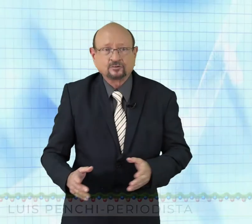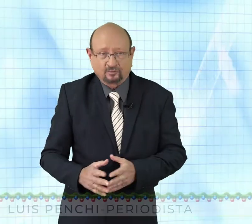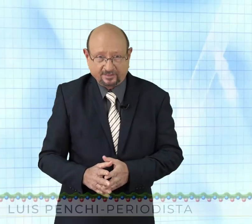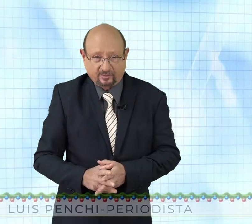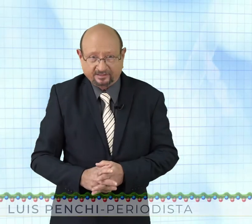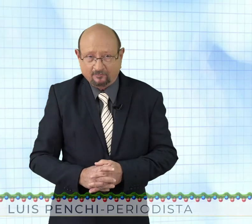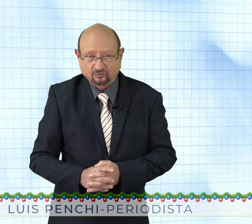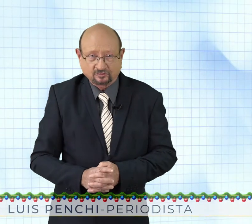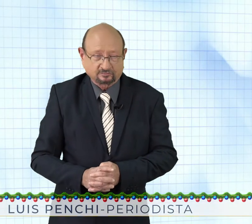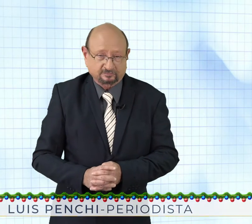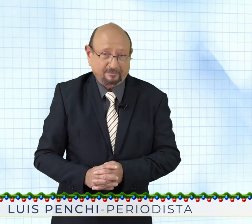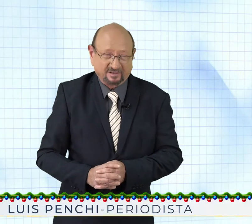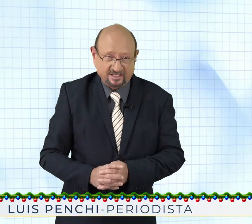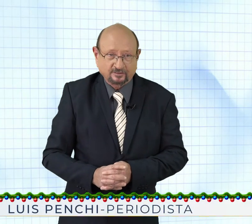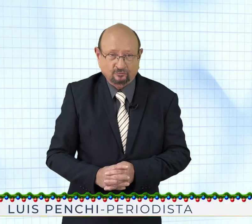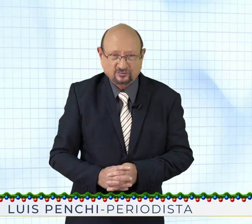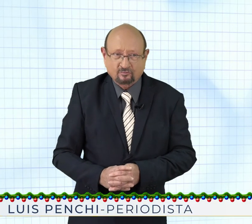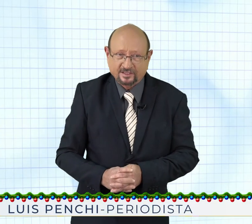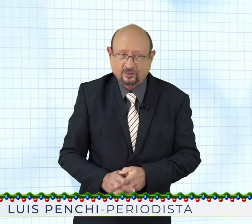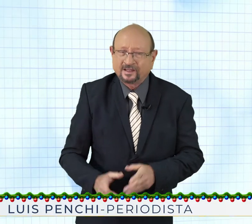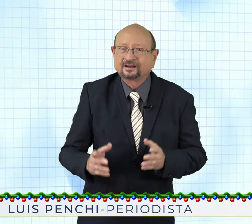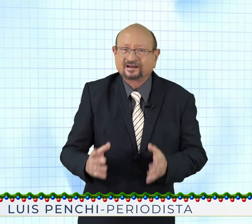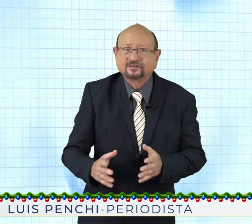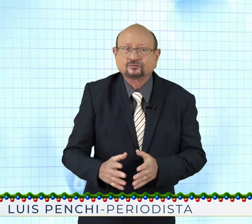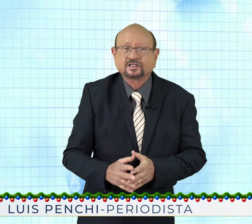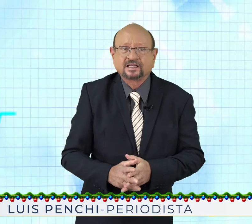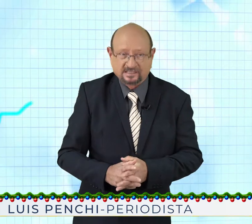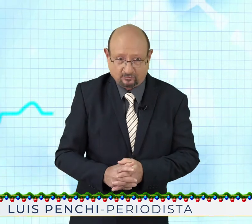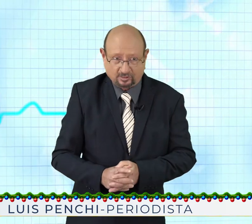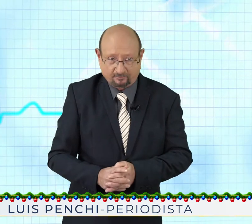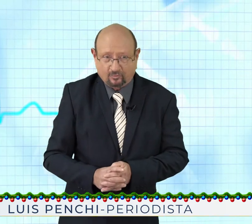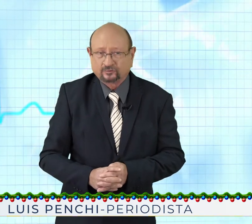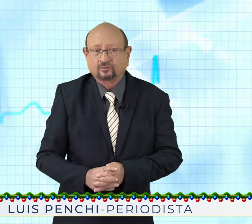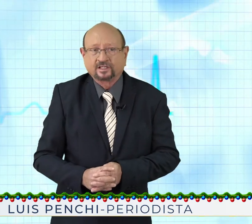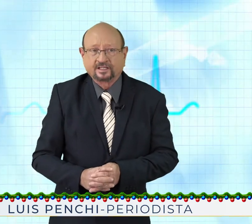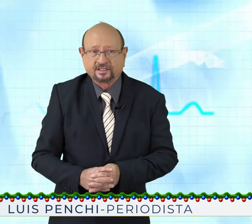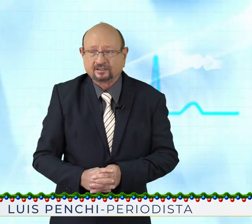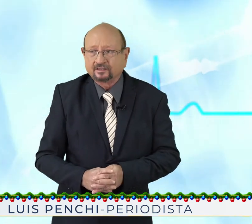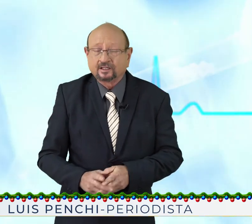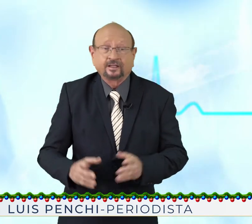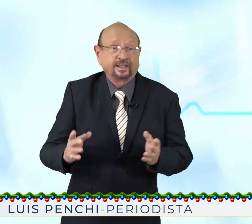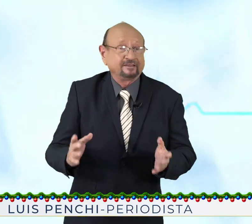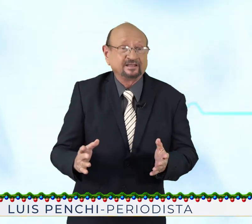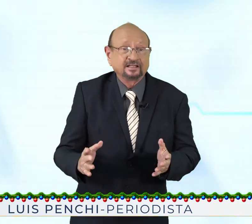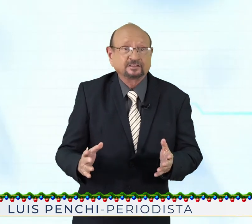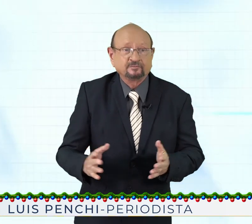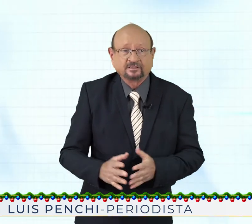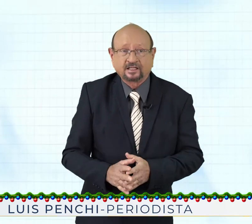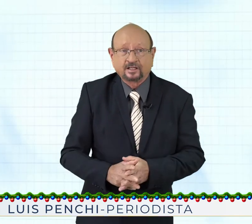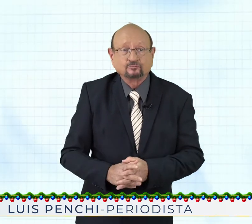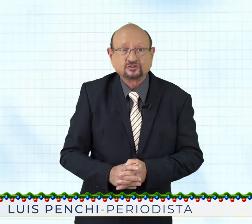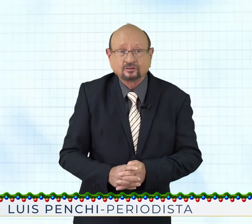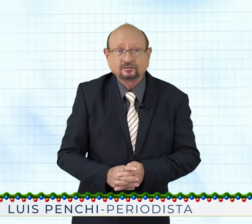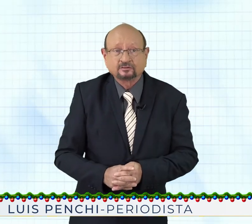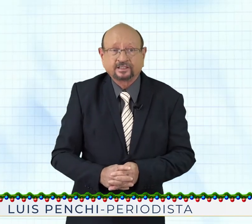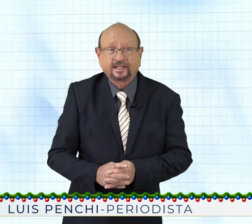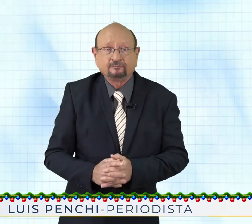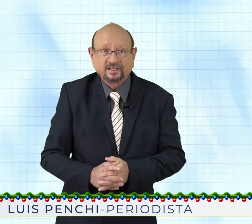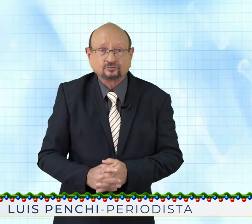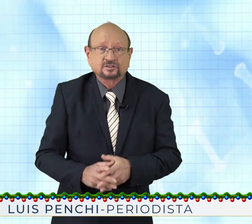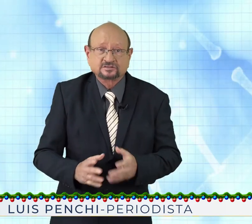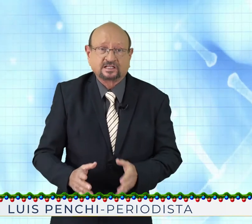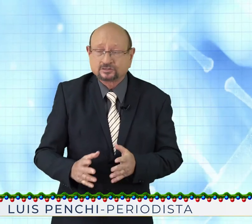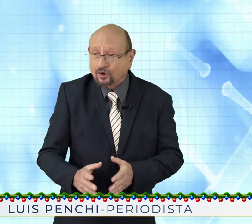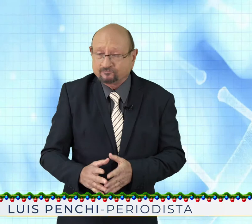El 2021, el año que estamos despidiendo, es un año de retos en la salud puertorriqueña. Evidentemente, la irrupción